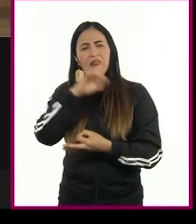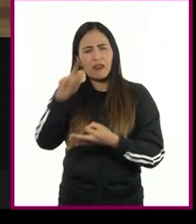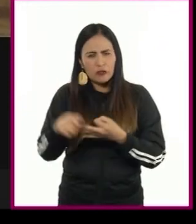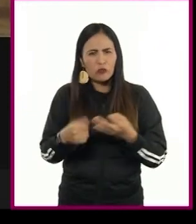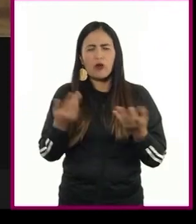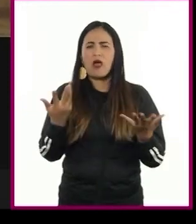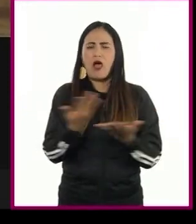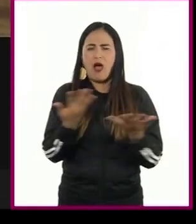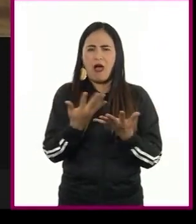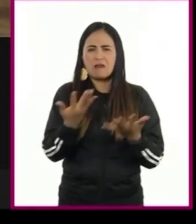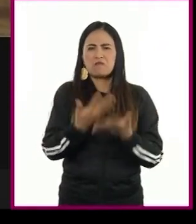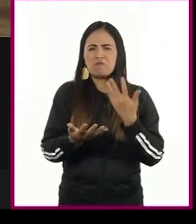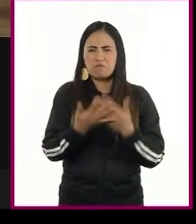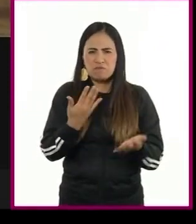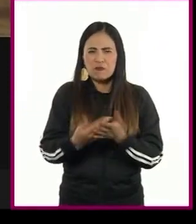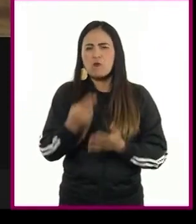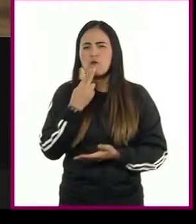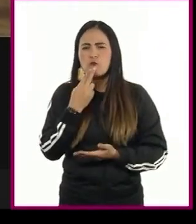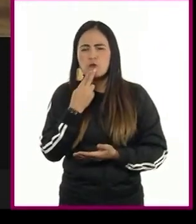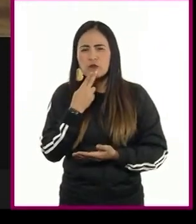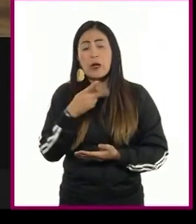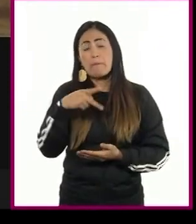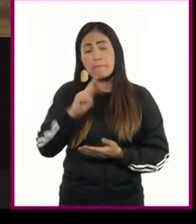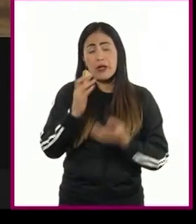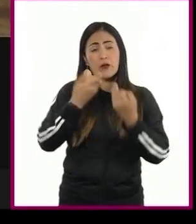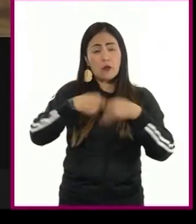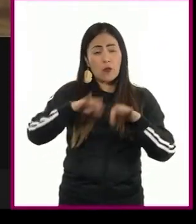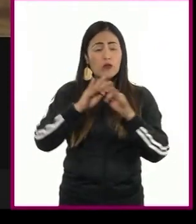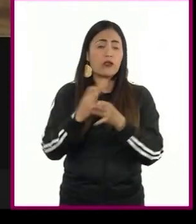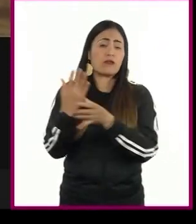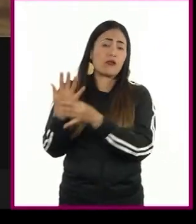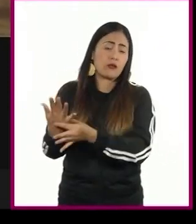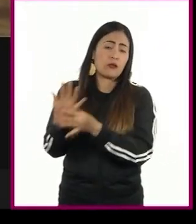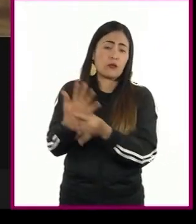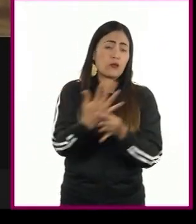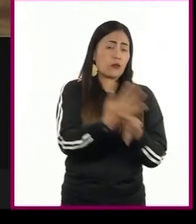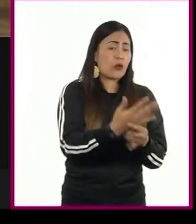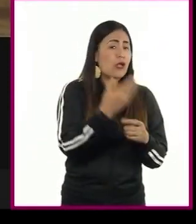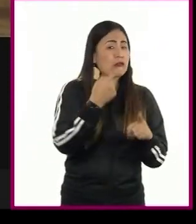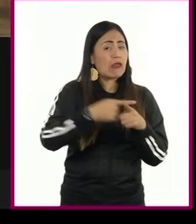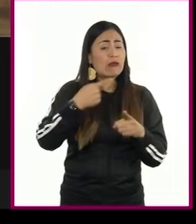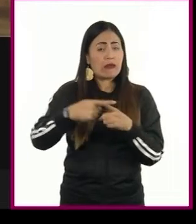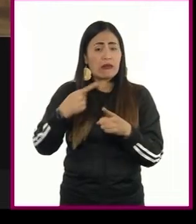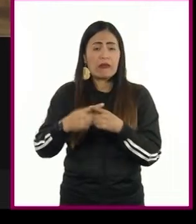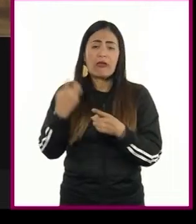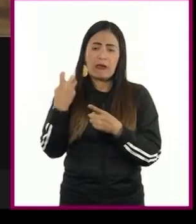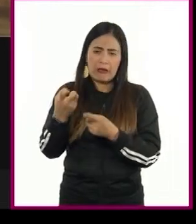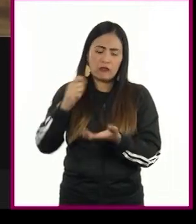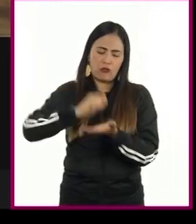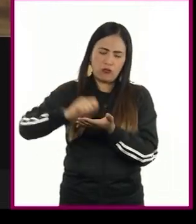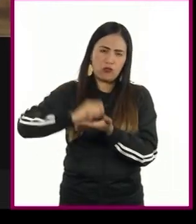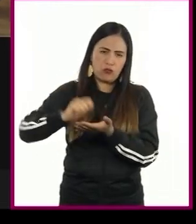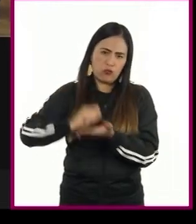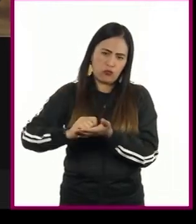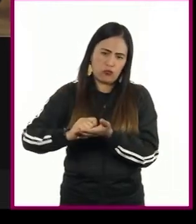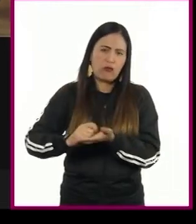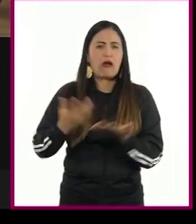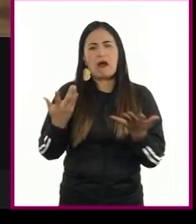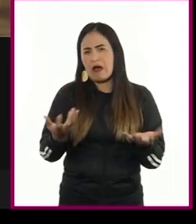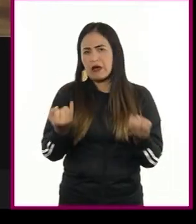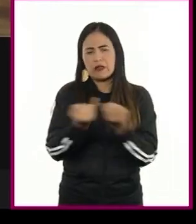Es necesario mencionar las fuentes o autores usadas para elaborar dicho escrito, entre ellos